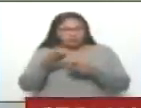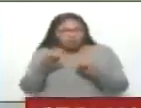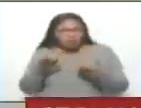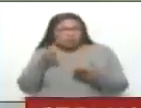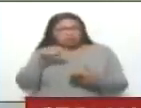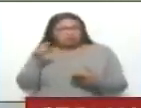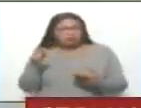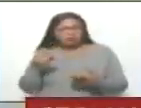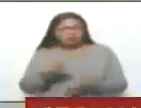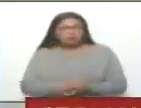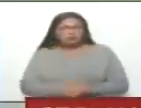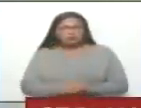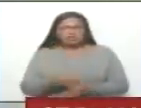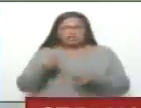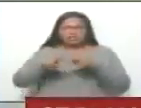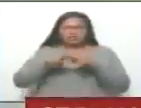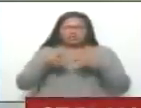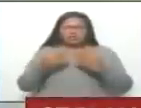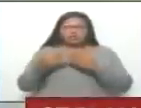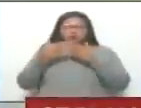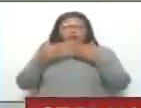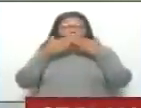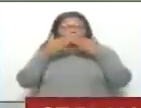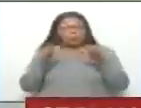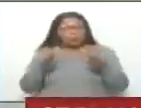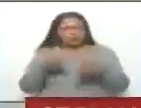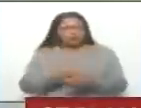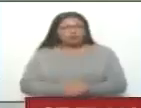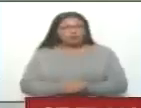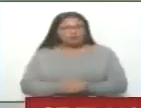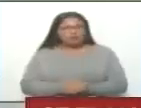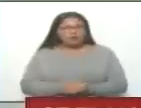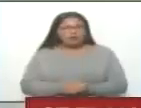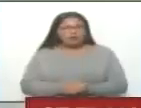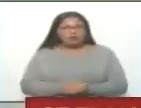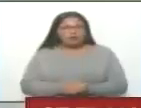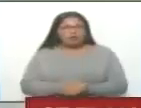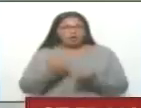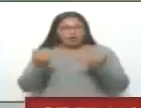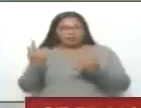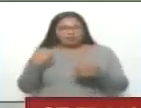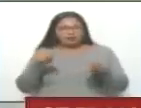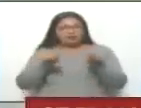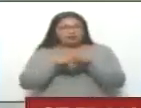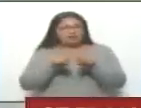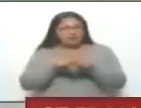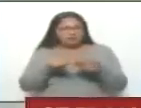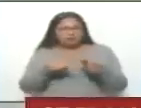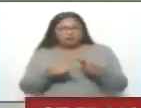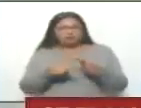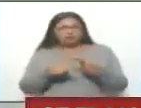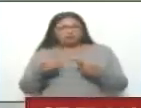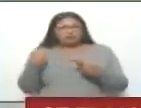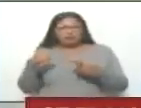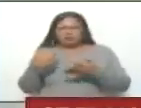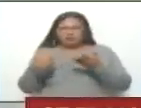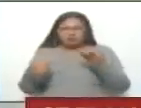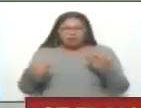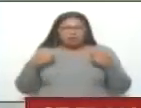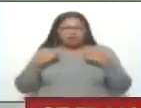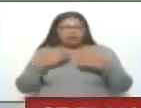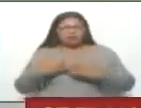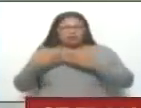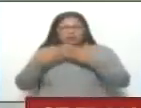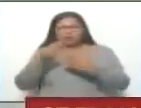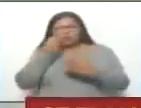que el niño en la escuela pública tenga en este momento calzado, que tenga útiles escolares, que tenga